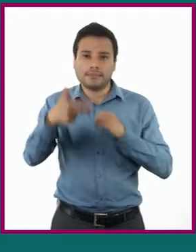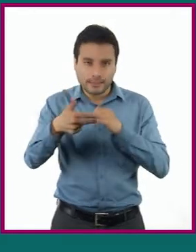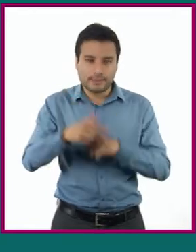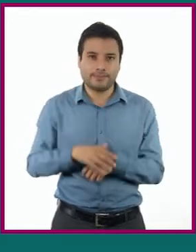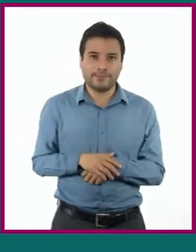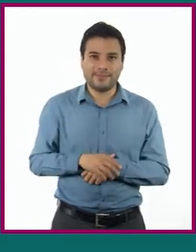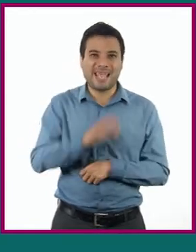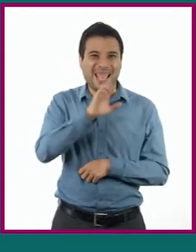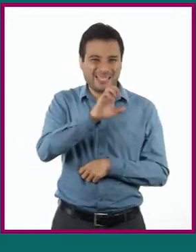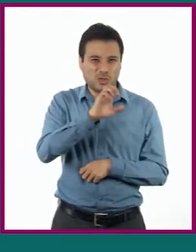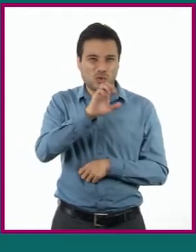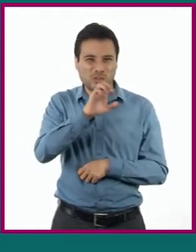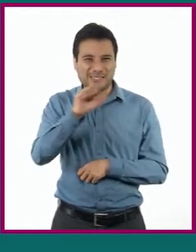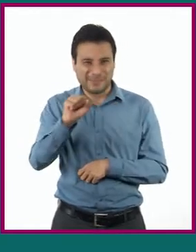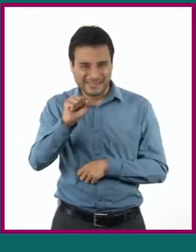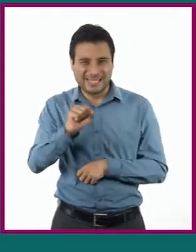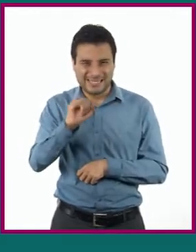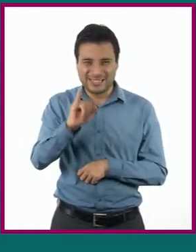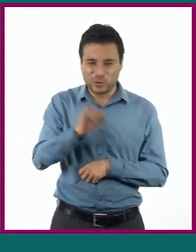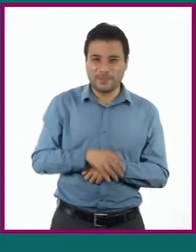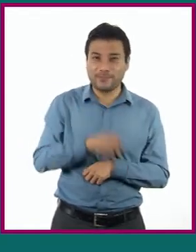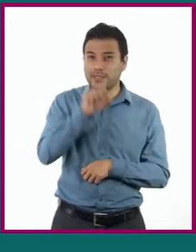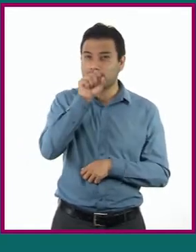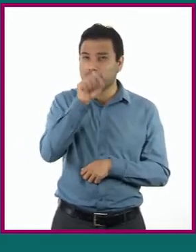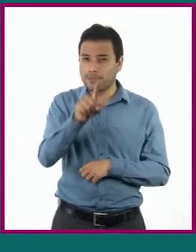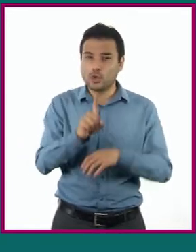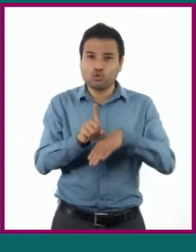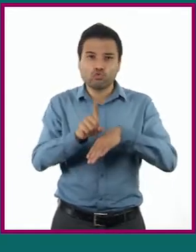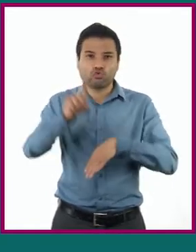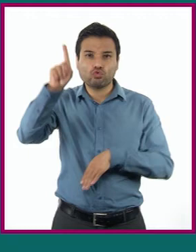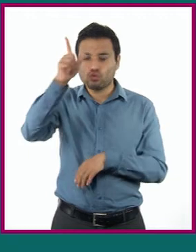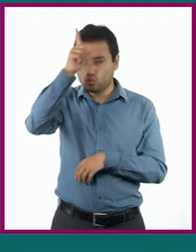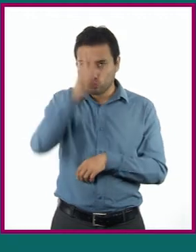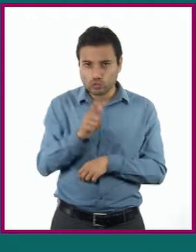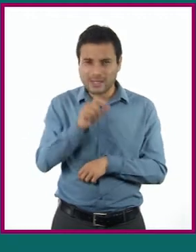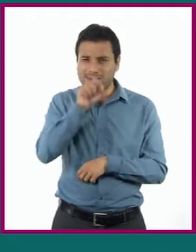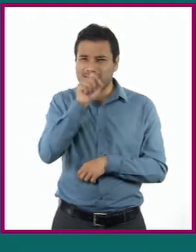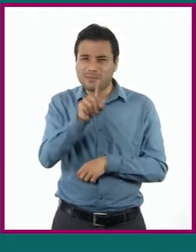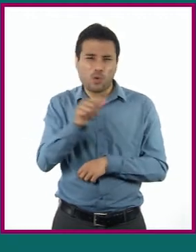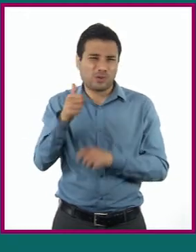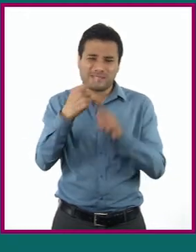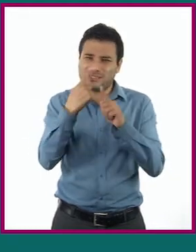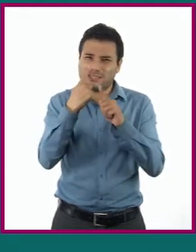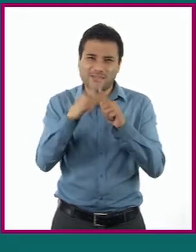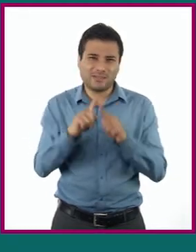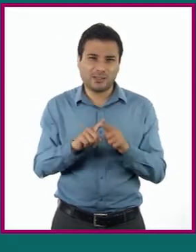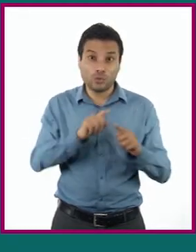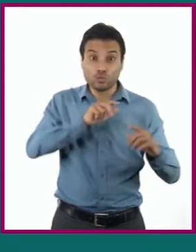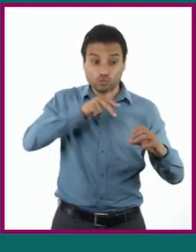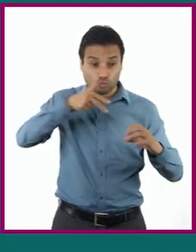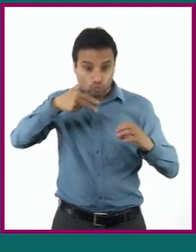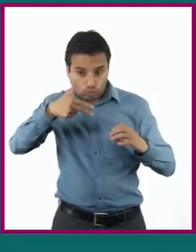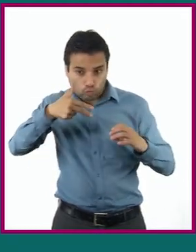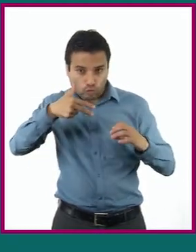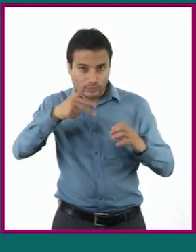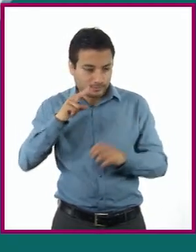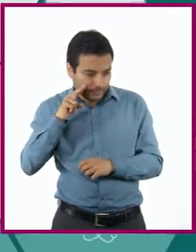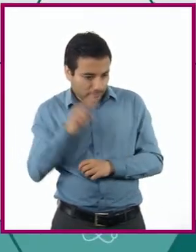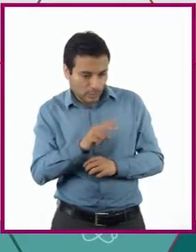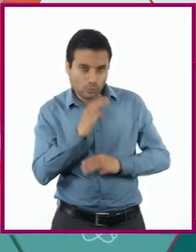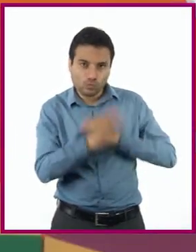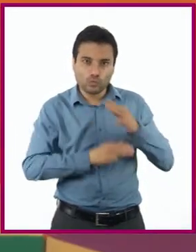espacial, viajes a la Luna y sondas espaciales para corroborar en definitiva su forma desde el